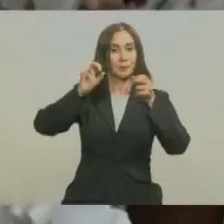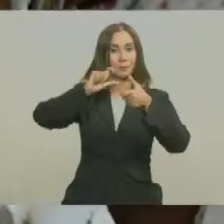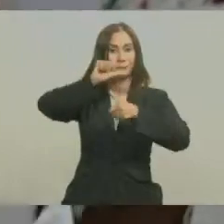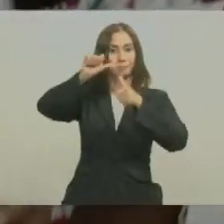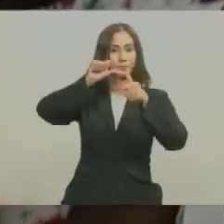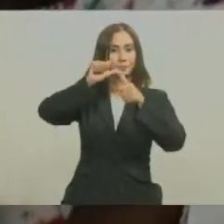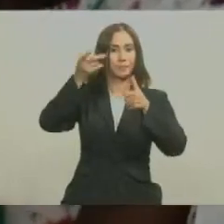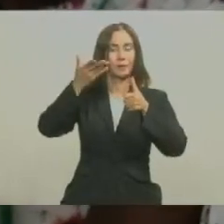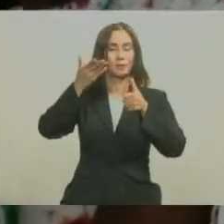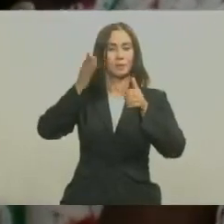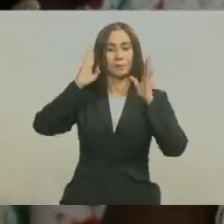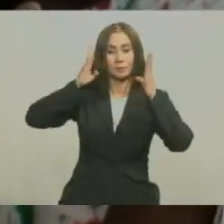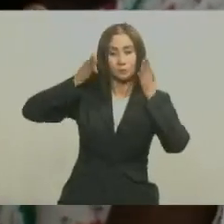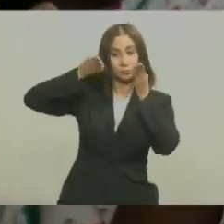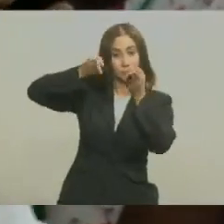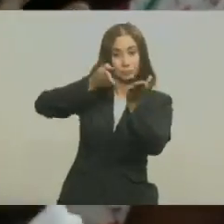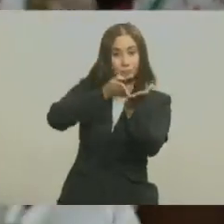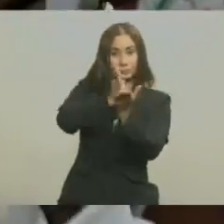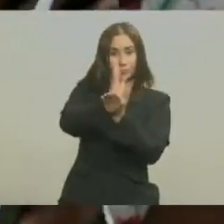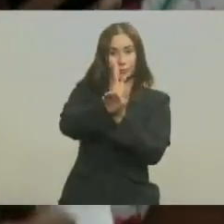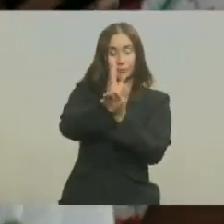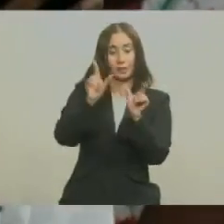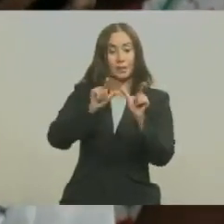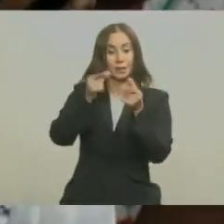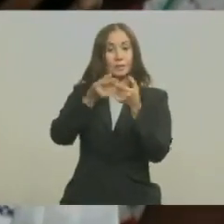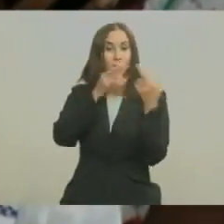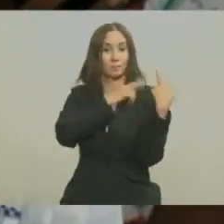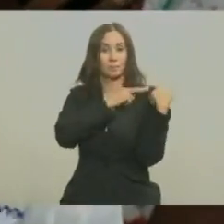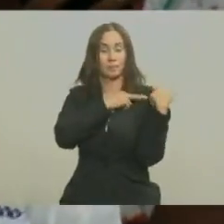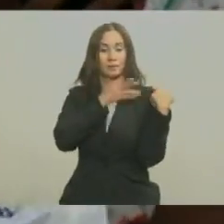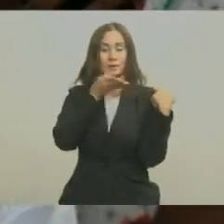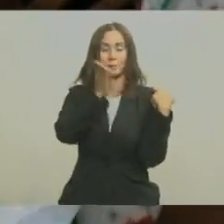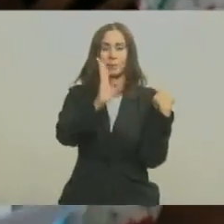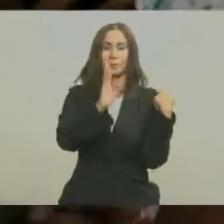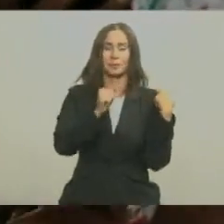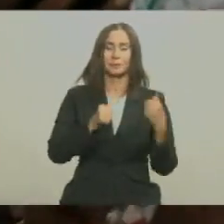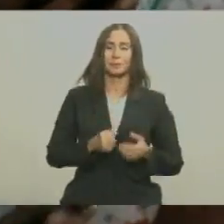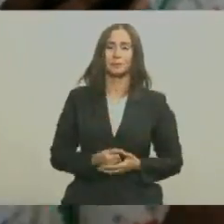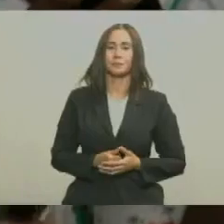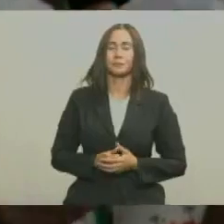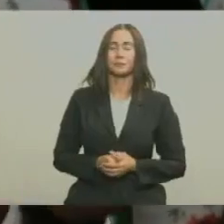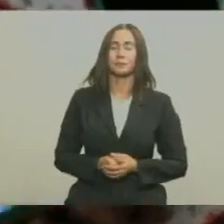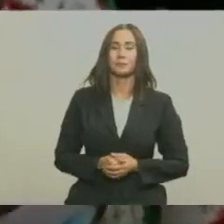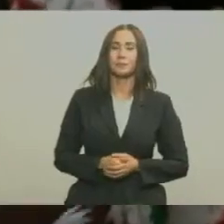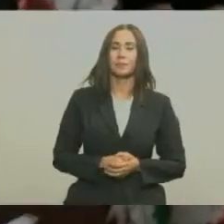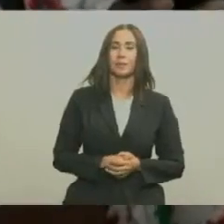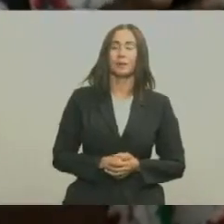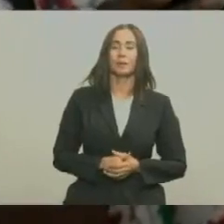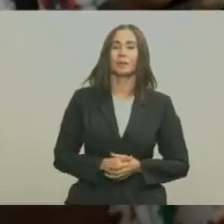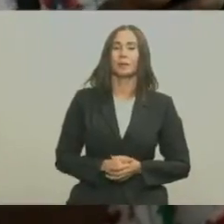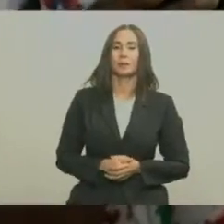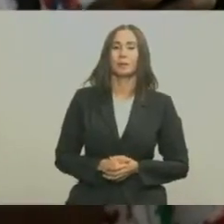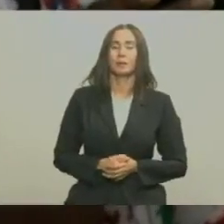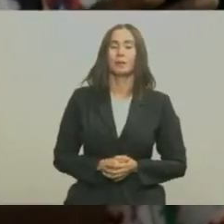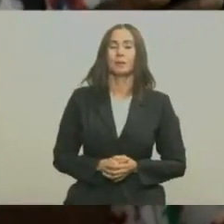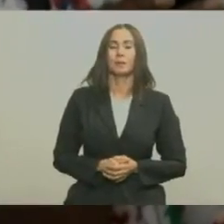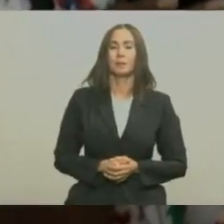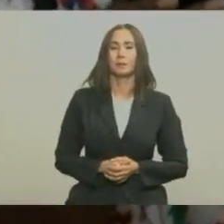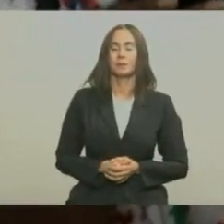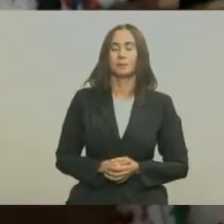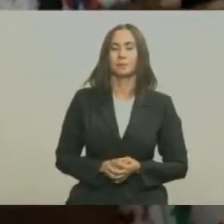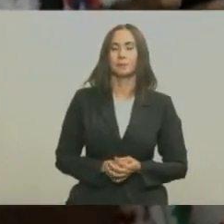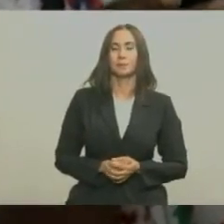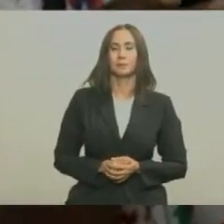Azua, va a ser eje de ese trabajo que va ese comité a trabajar, señor presidente, o la presidenta ya designada, la doctora Raquel, que me